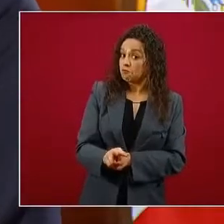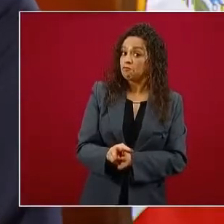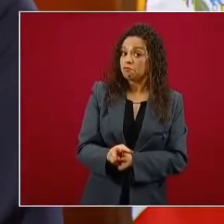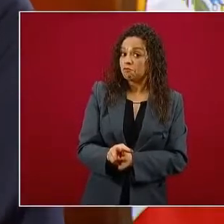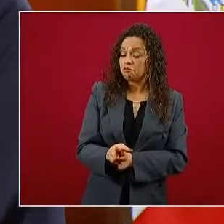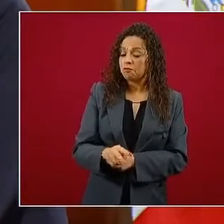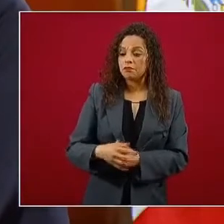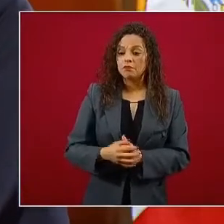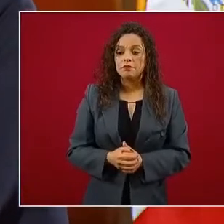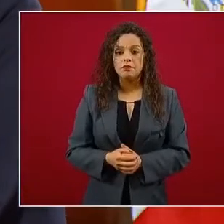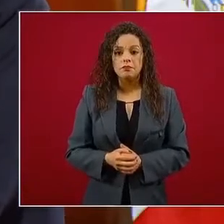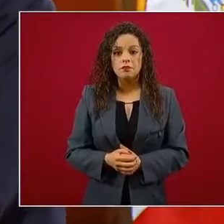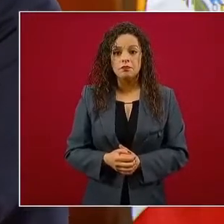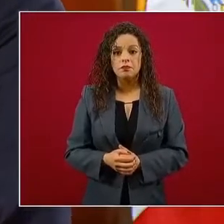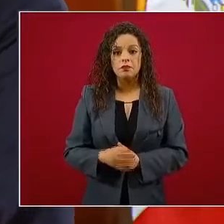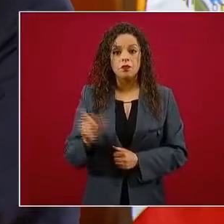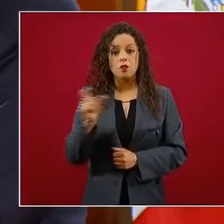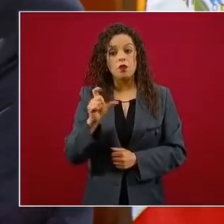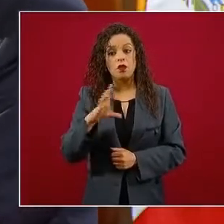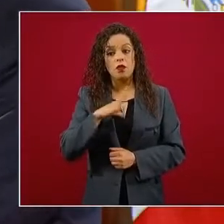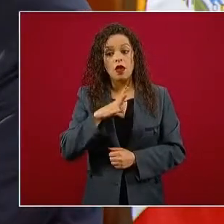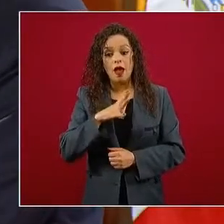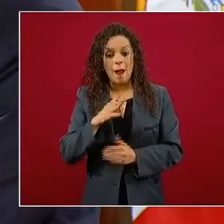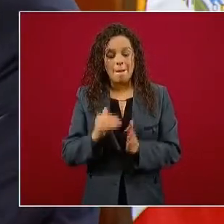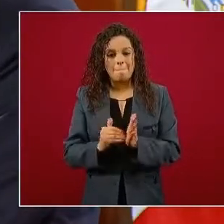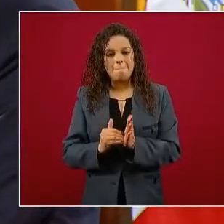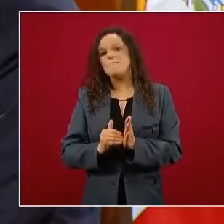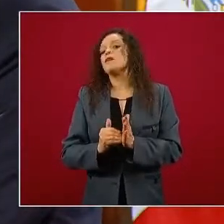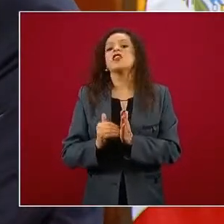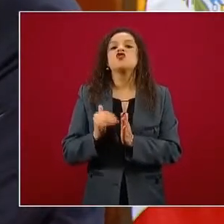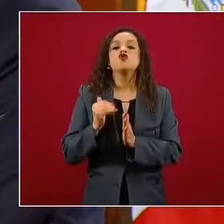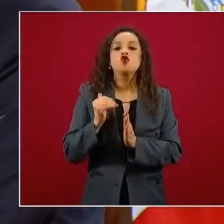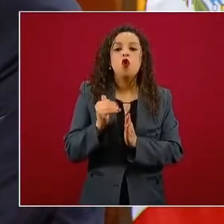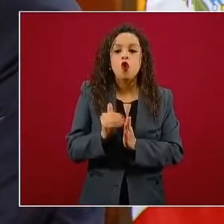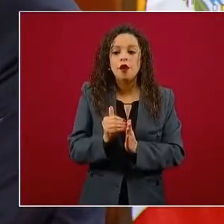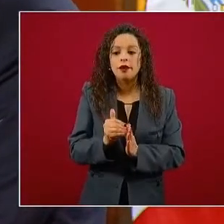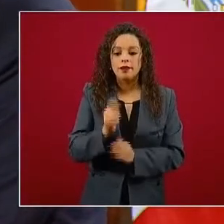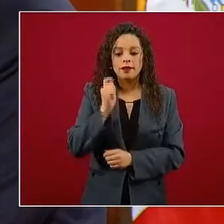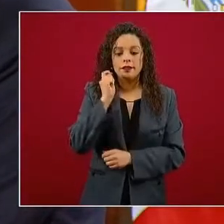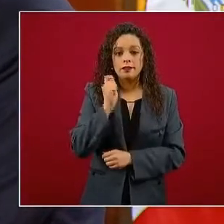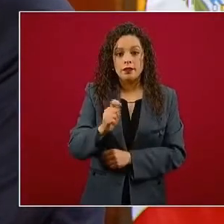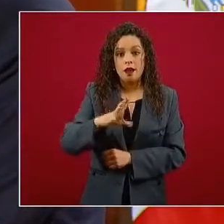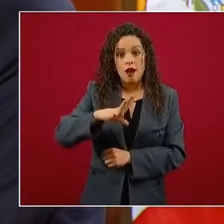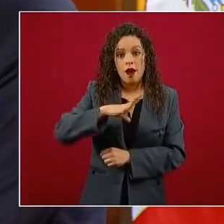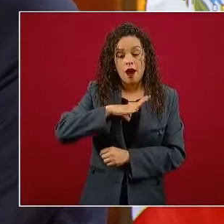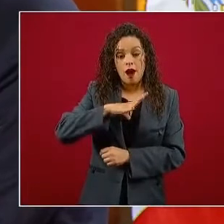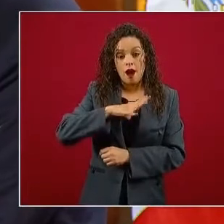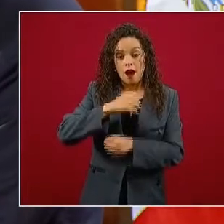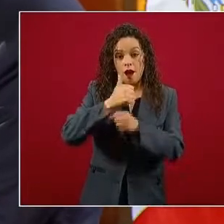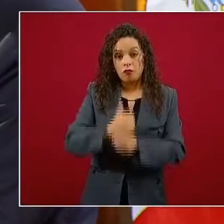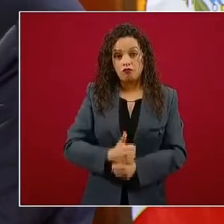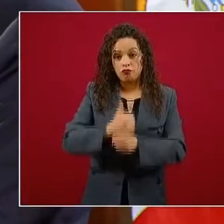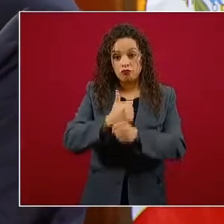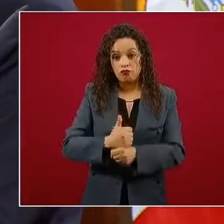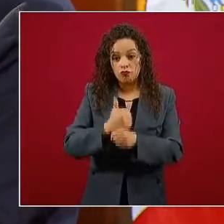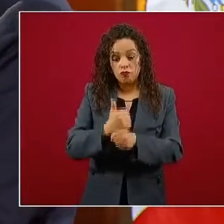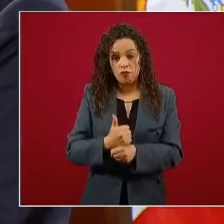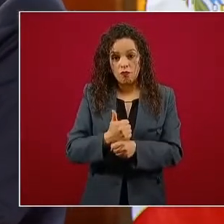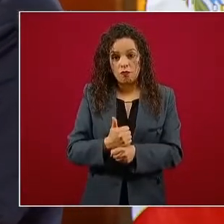cuando los millones de parias que hoy vegetan en el hambre y la